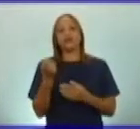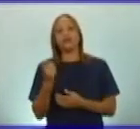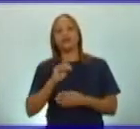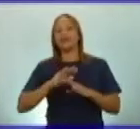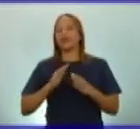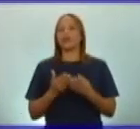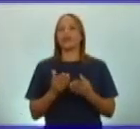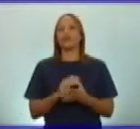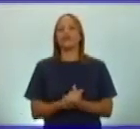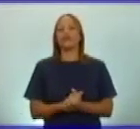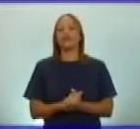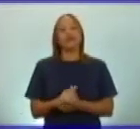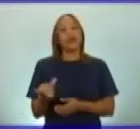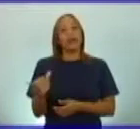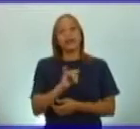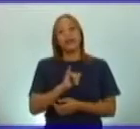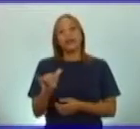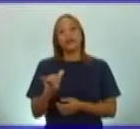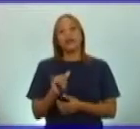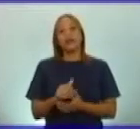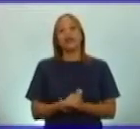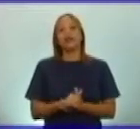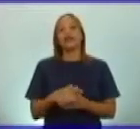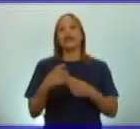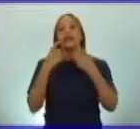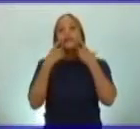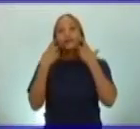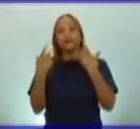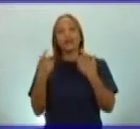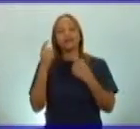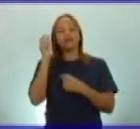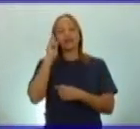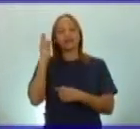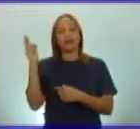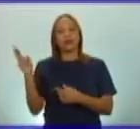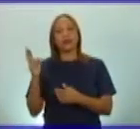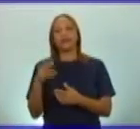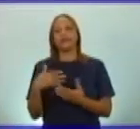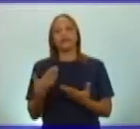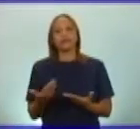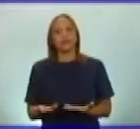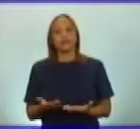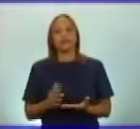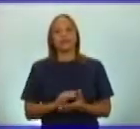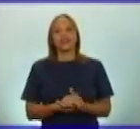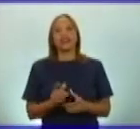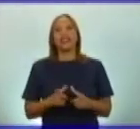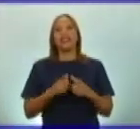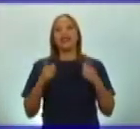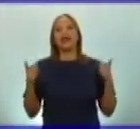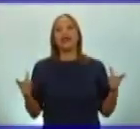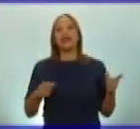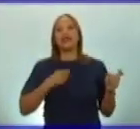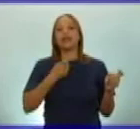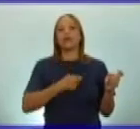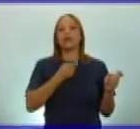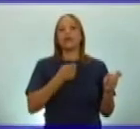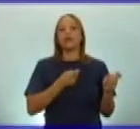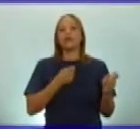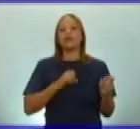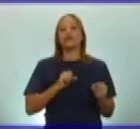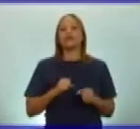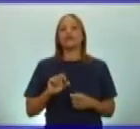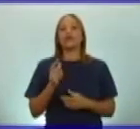también el hombre. Pero fíjense qué importante, y recuerden lo que vimos en el encuentro anterior. La gran revolución socialista de octubre comenzó a dar